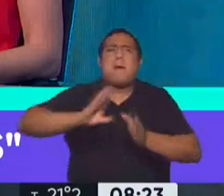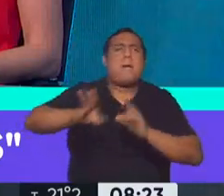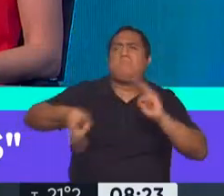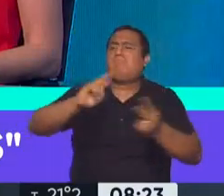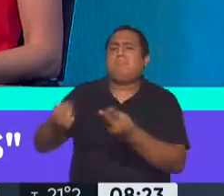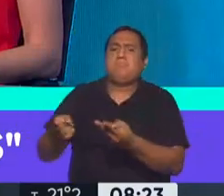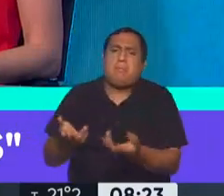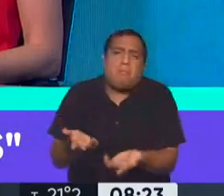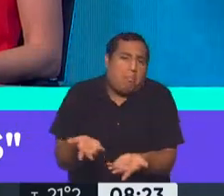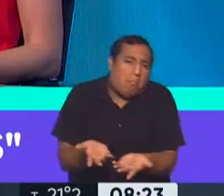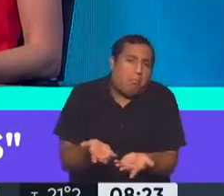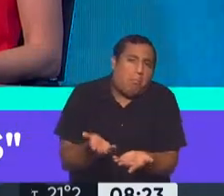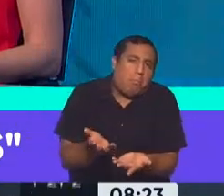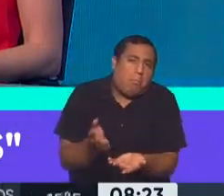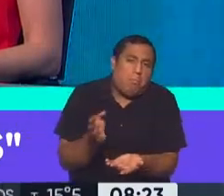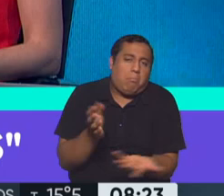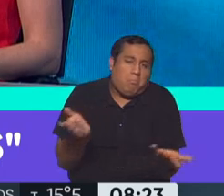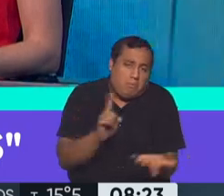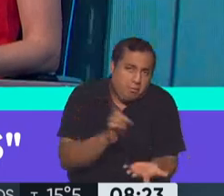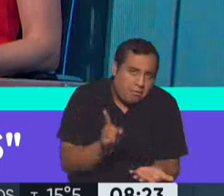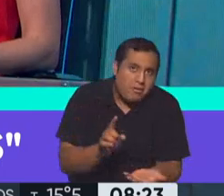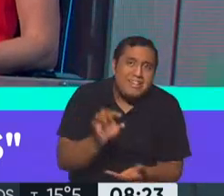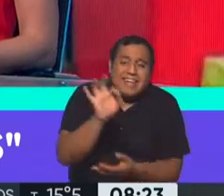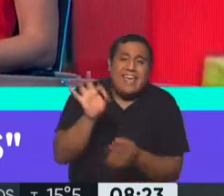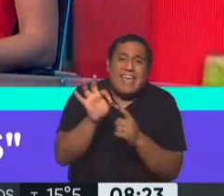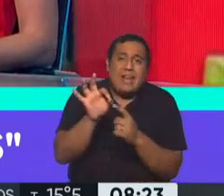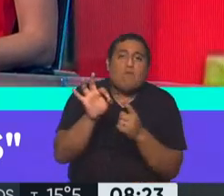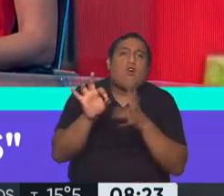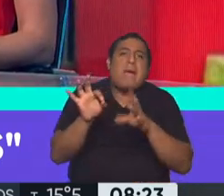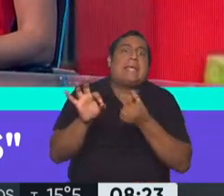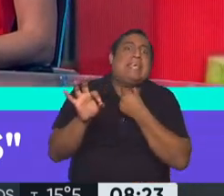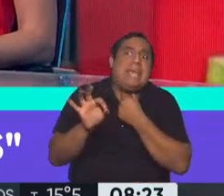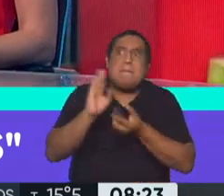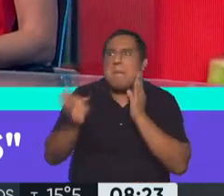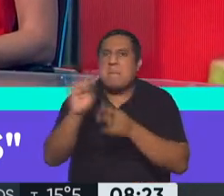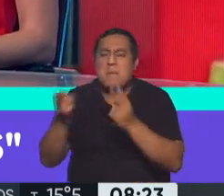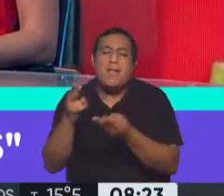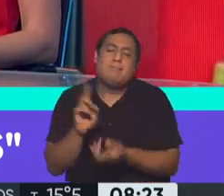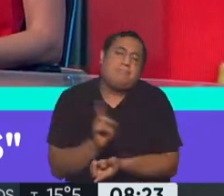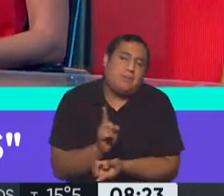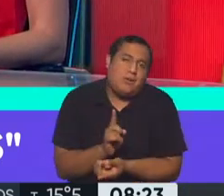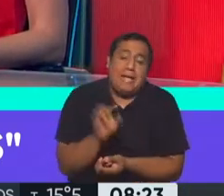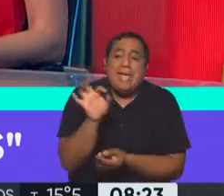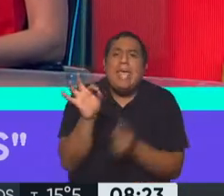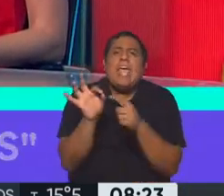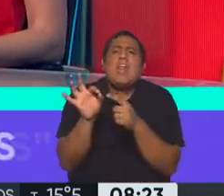particular no sé si lo mataron porque el sobrevive el virus a través de su hueste que somos nosotros